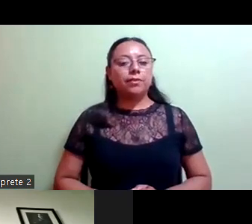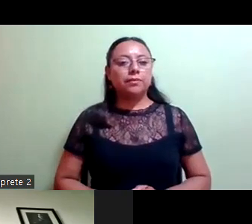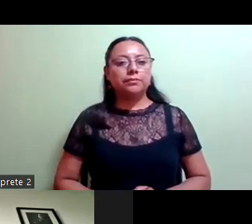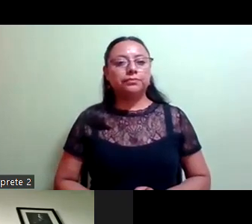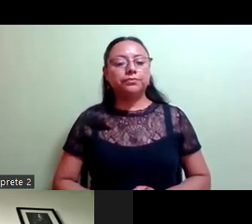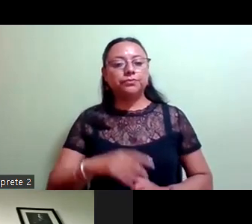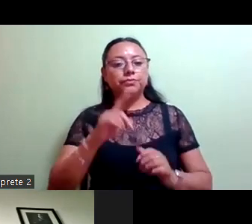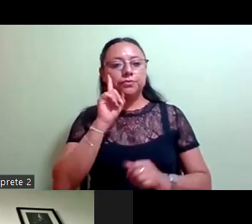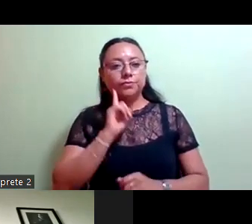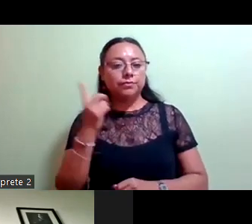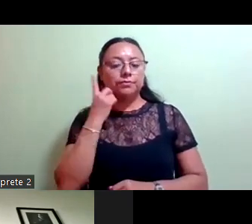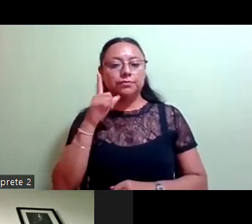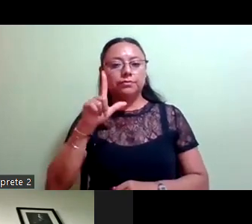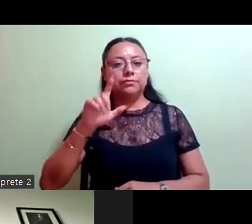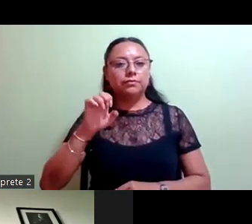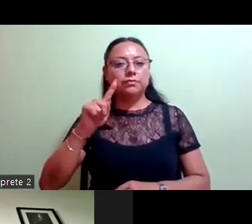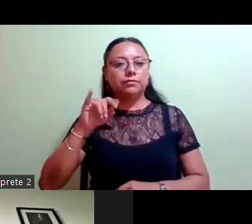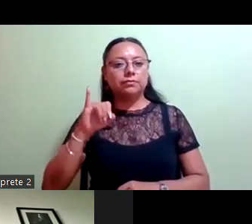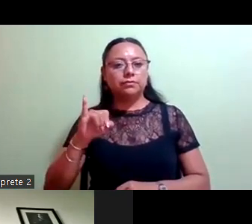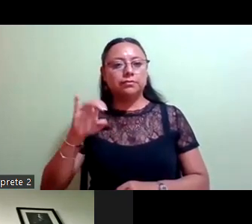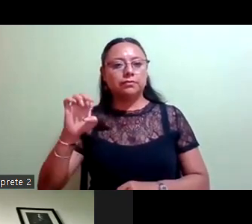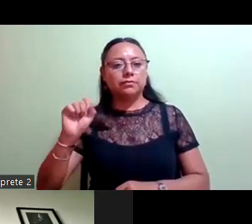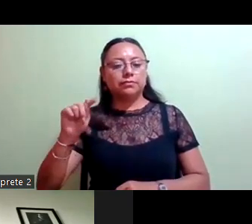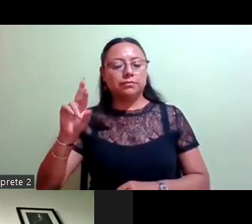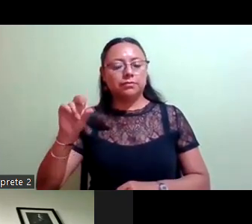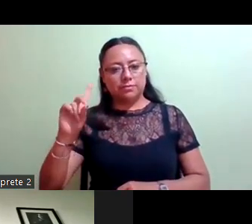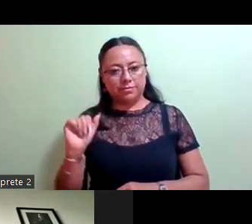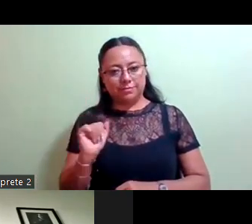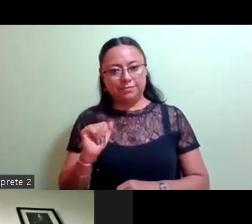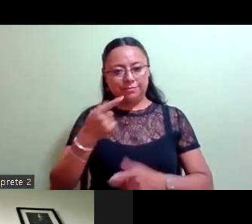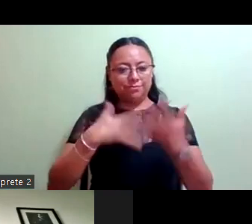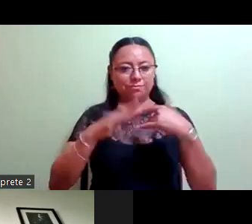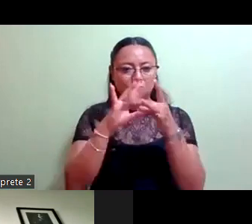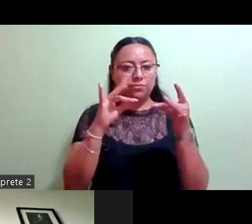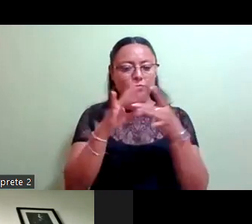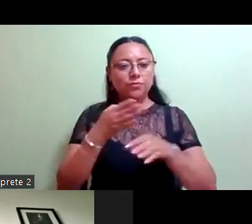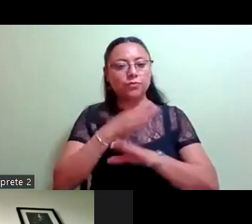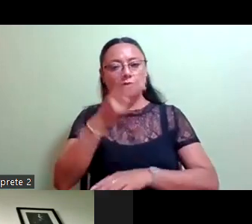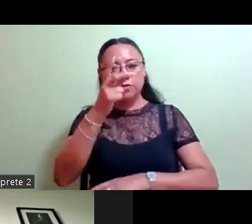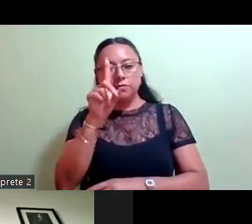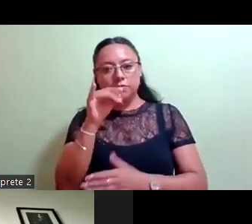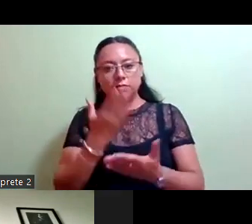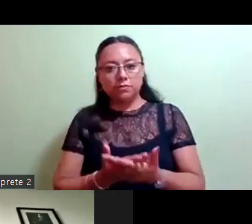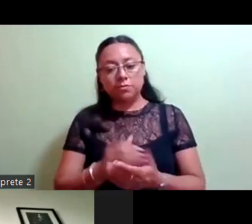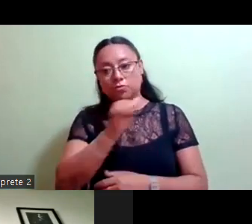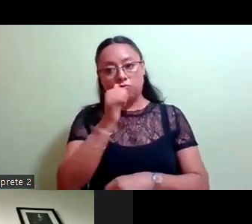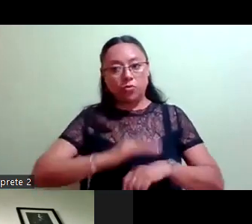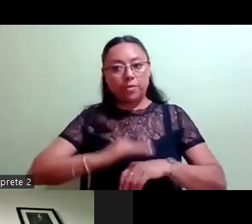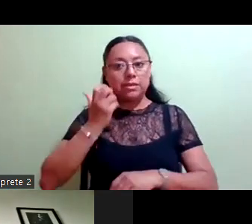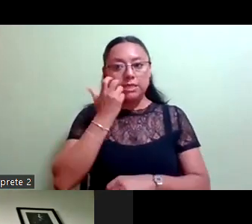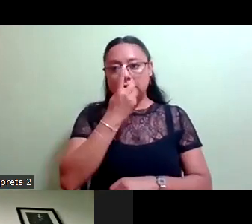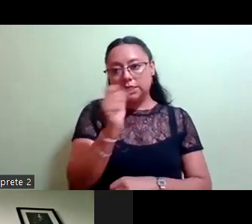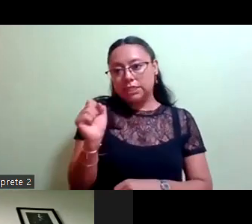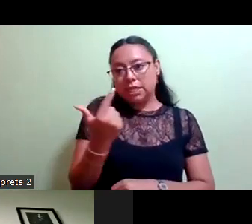diputada Leti Estrada, para hacer uso de la voz con relación al dictamen en discusión. ¿Alguien más desea hacer uso de